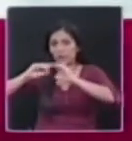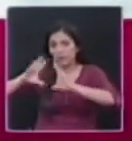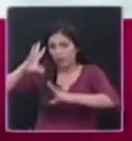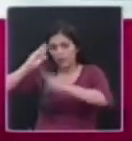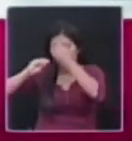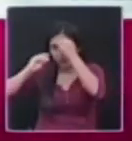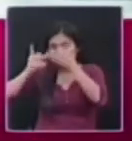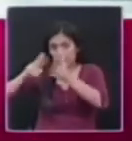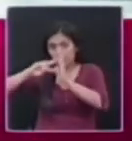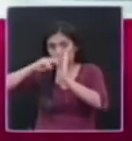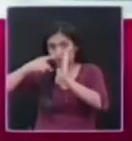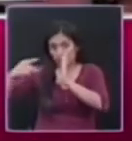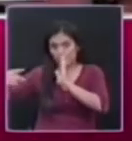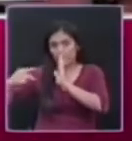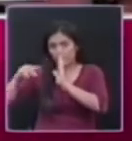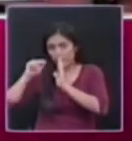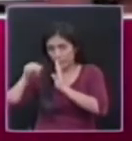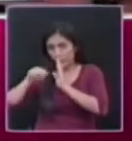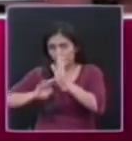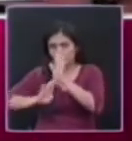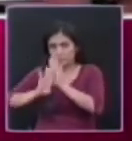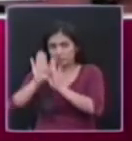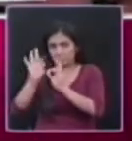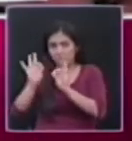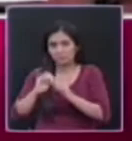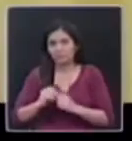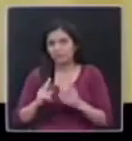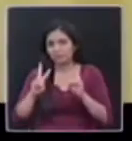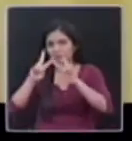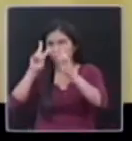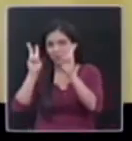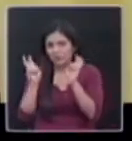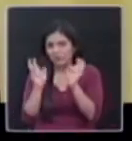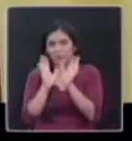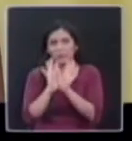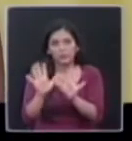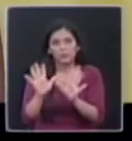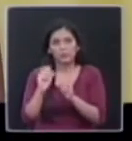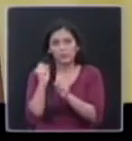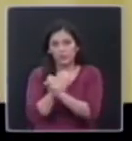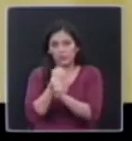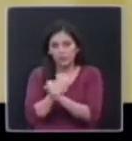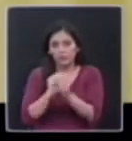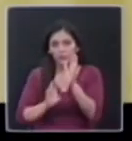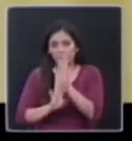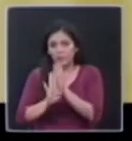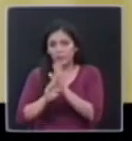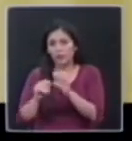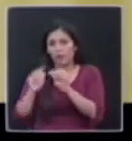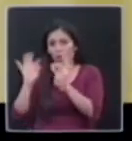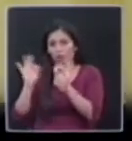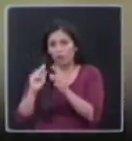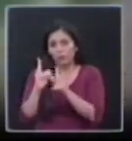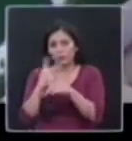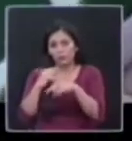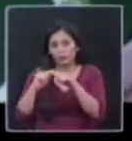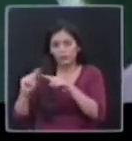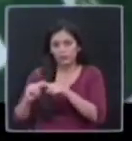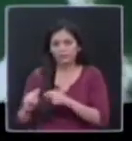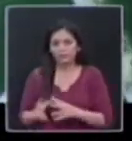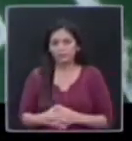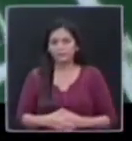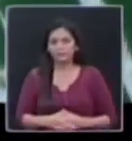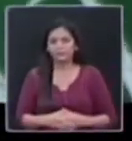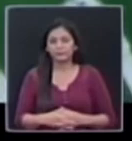las organizaciones y cómo optimizar el uso en productividad y en eficiencia para que puedan impactar de mejor manera en sus focos de atención.